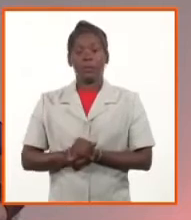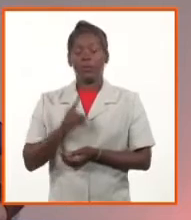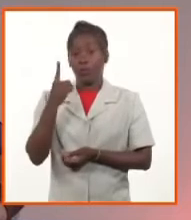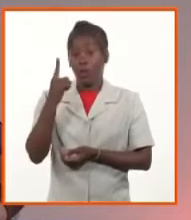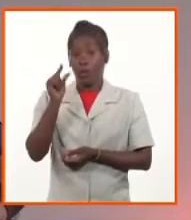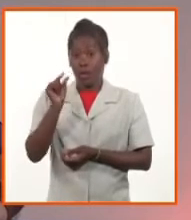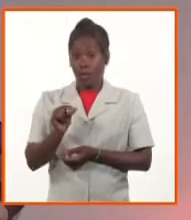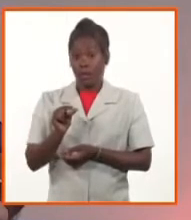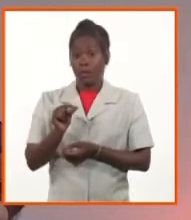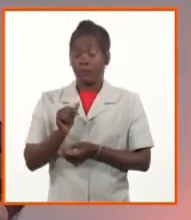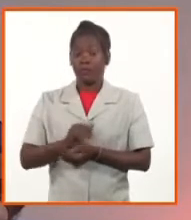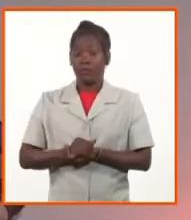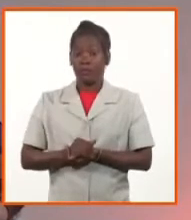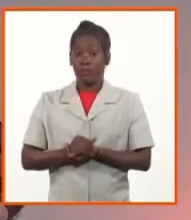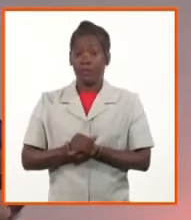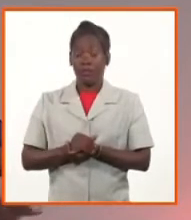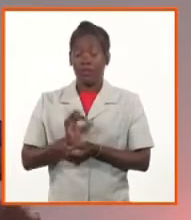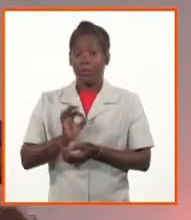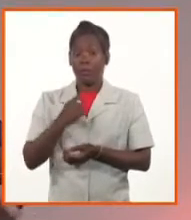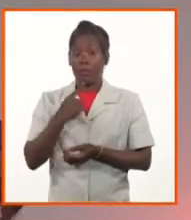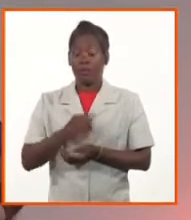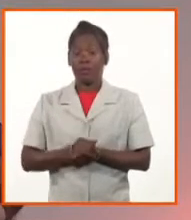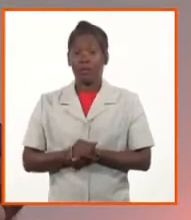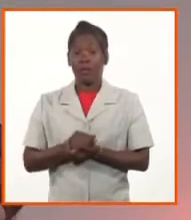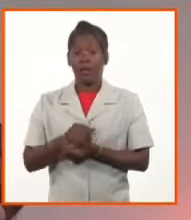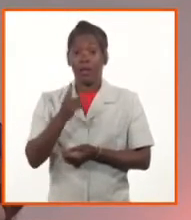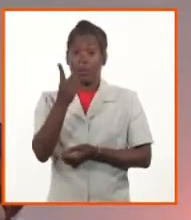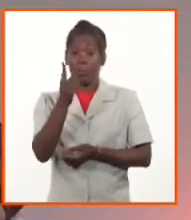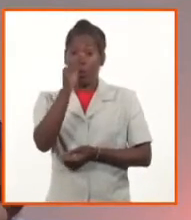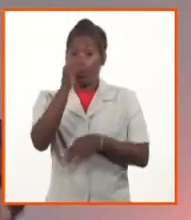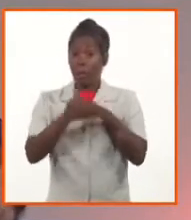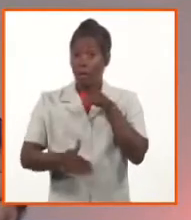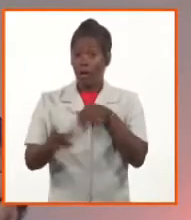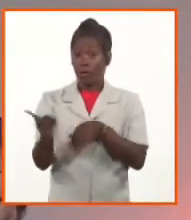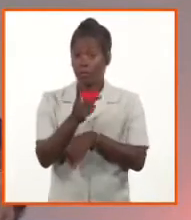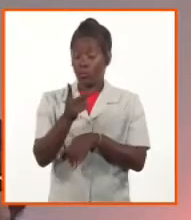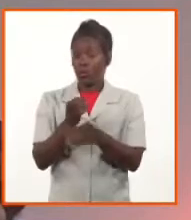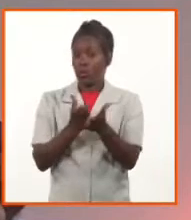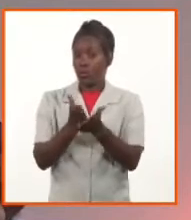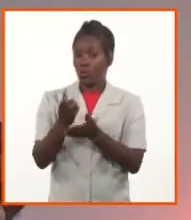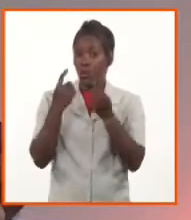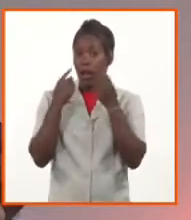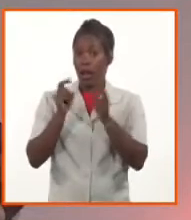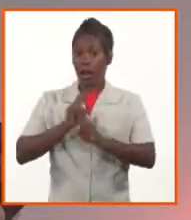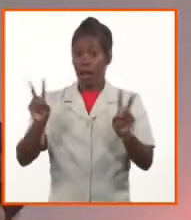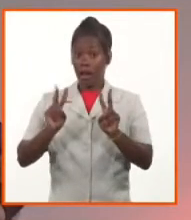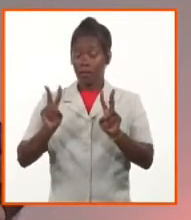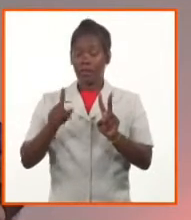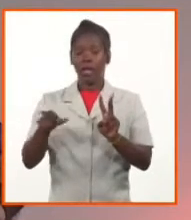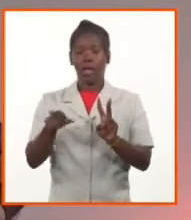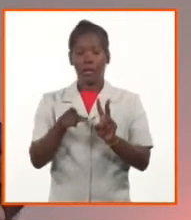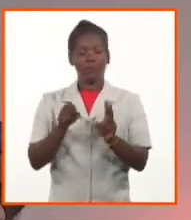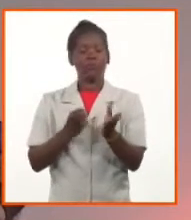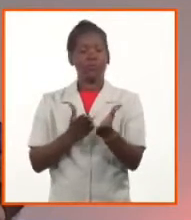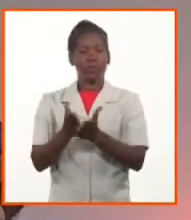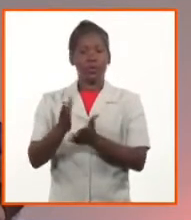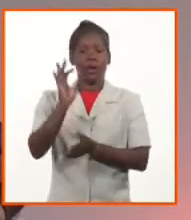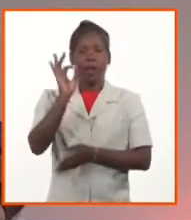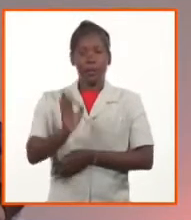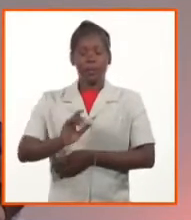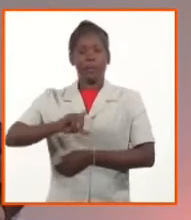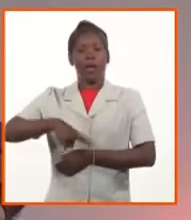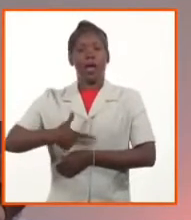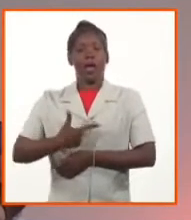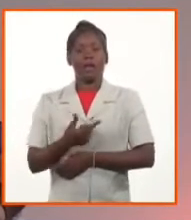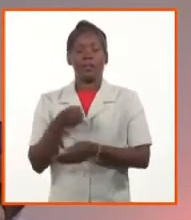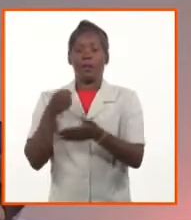estaba segura de que Luis y Sergio, si estuvieran vivos, quisieran pertenecer al HS. Eso a nosotros nos llena de orgullo y tenemos el reto